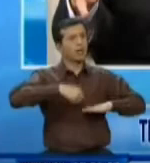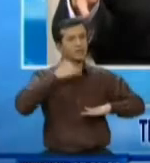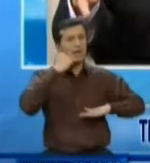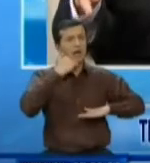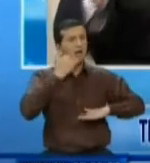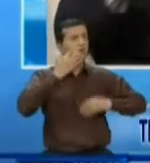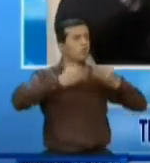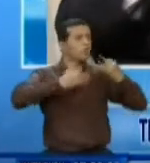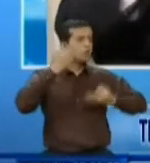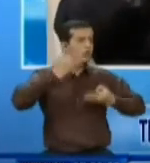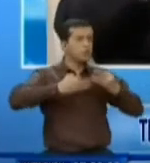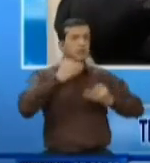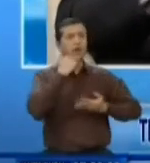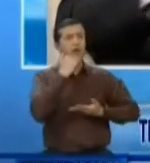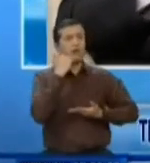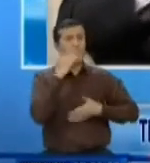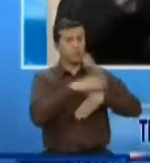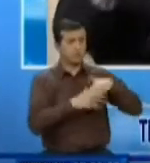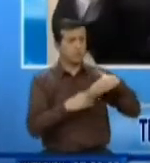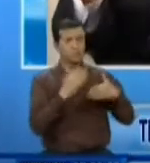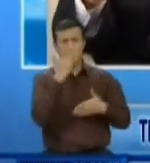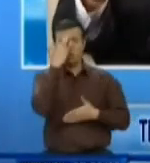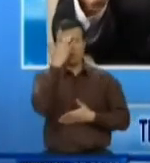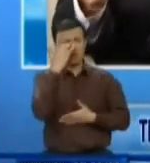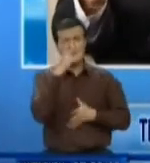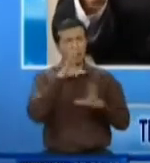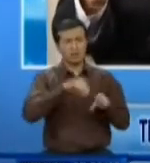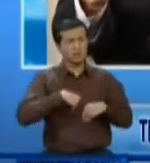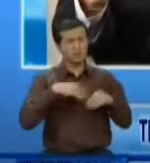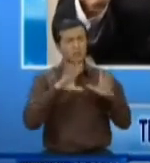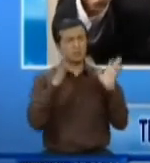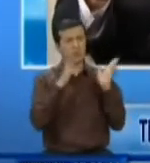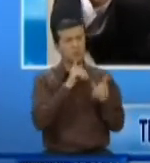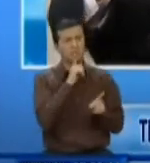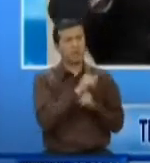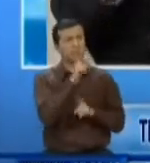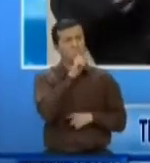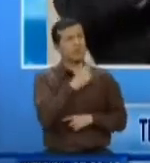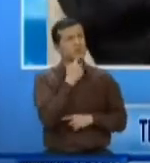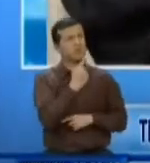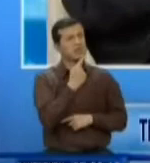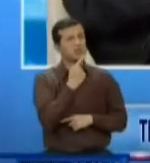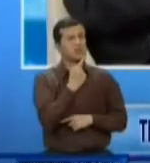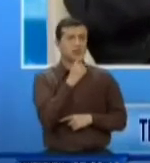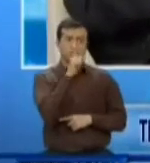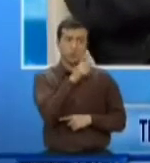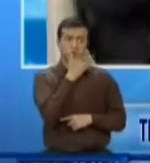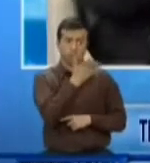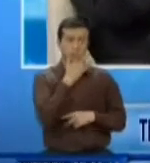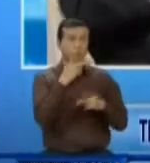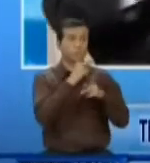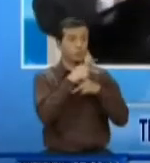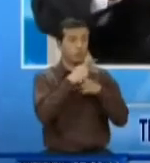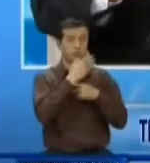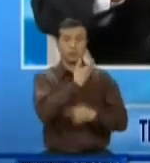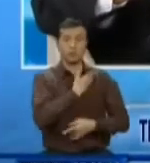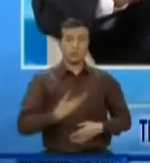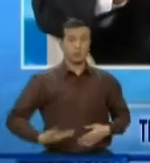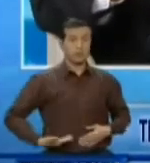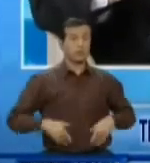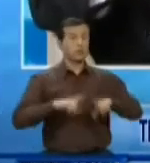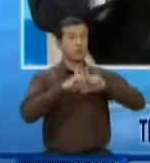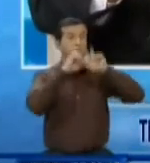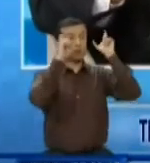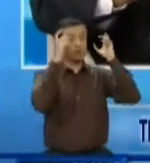entonces la objeción que se tendría o la diferenciación que hace para así escalar con representantes productivo y presidente la cámara industrial